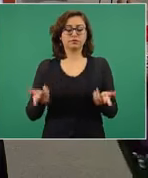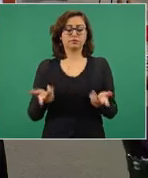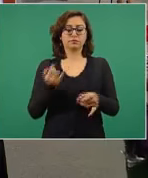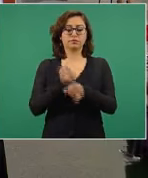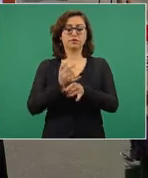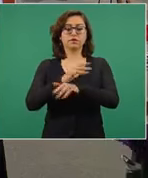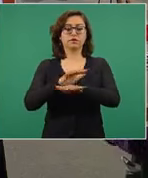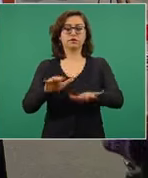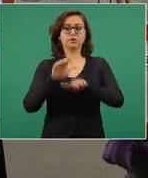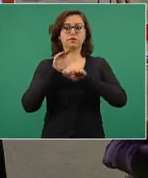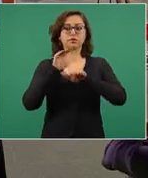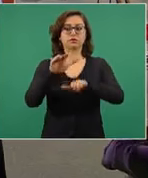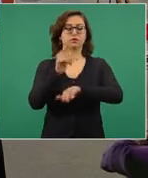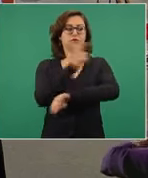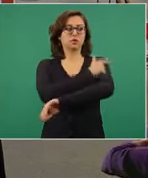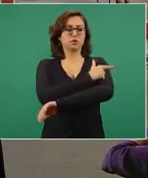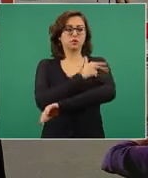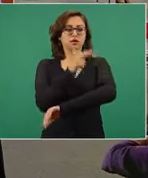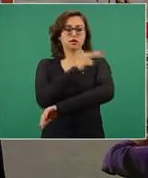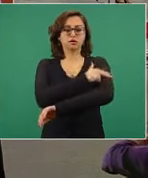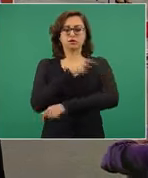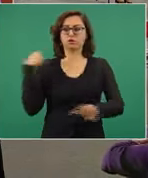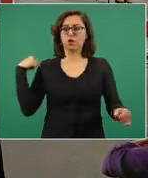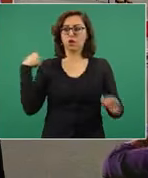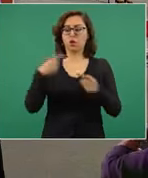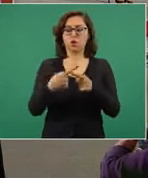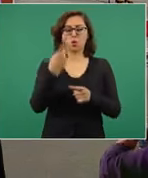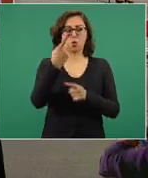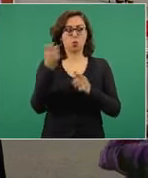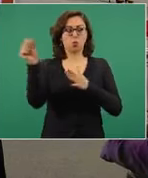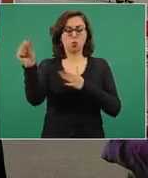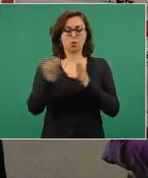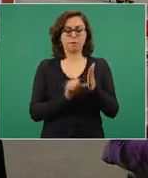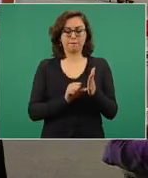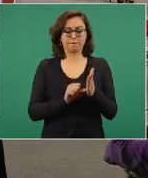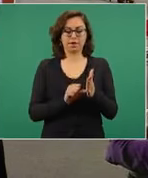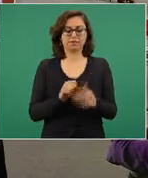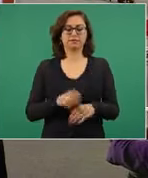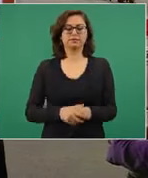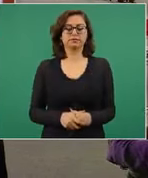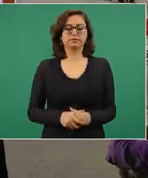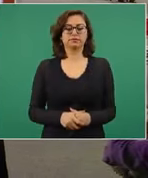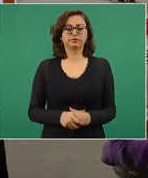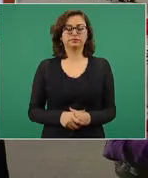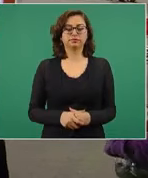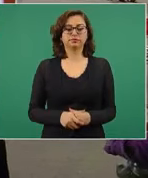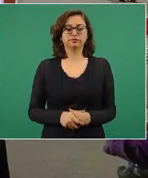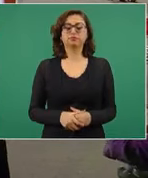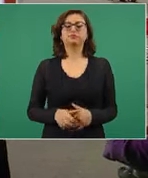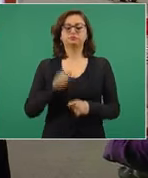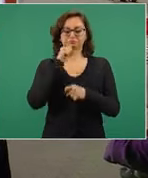Nacional en el último mes. La fuerza operativa se continuamos con